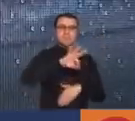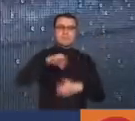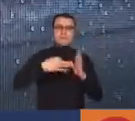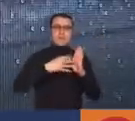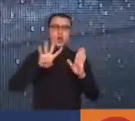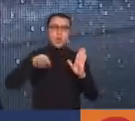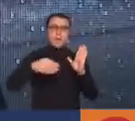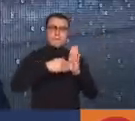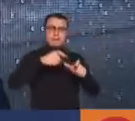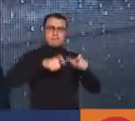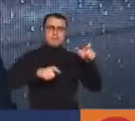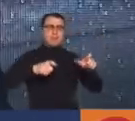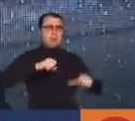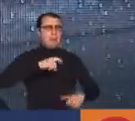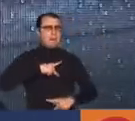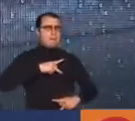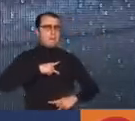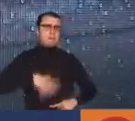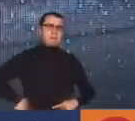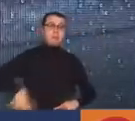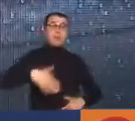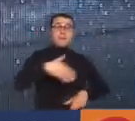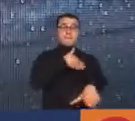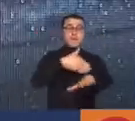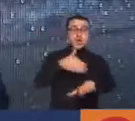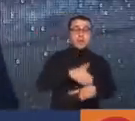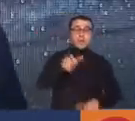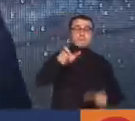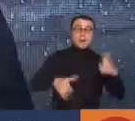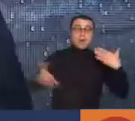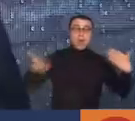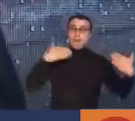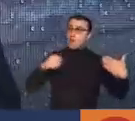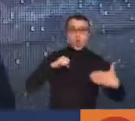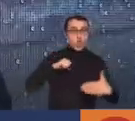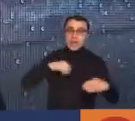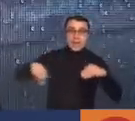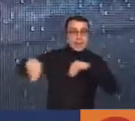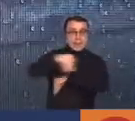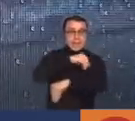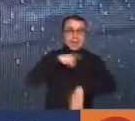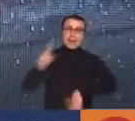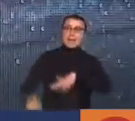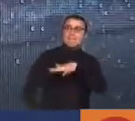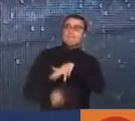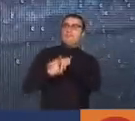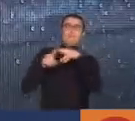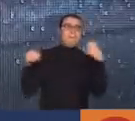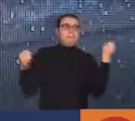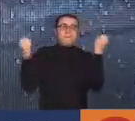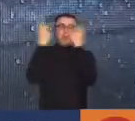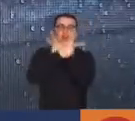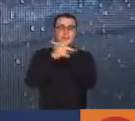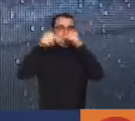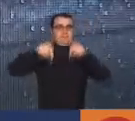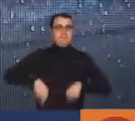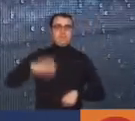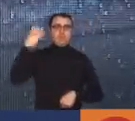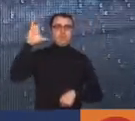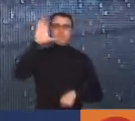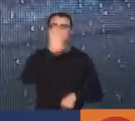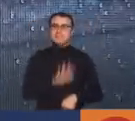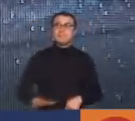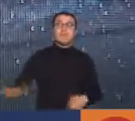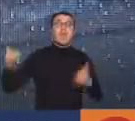4.000 personas y millones de campesinos sin tierra, que es el origen de la violencia en Colombia, hoy hay una